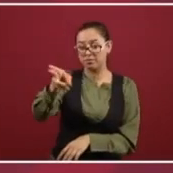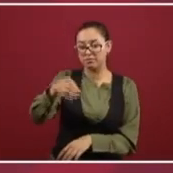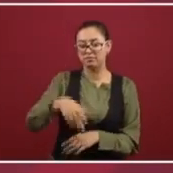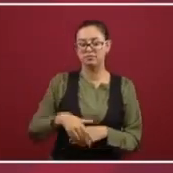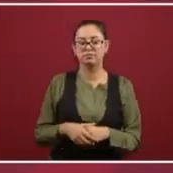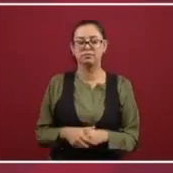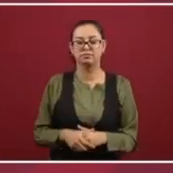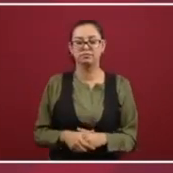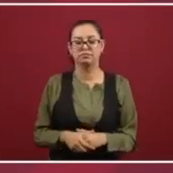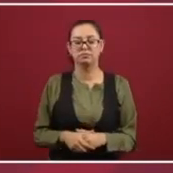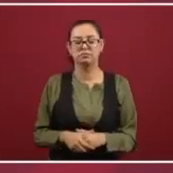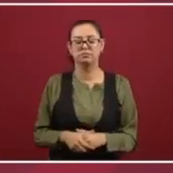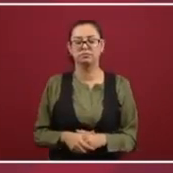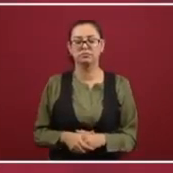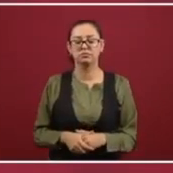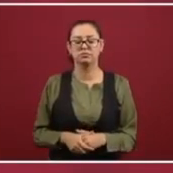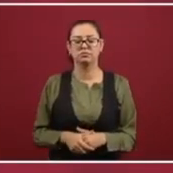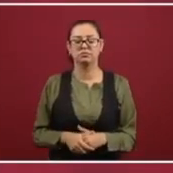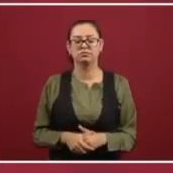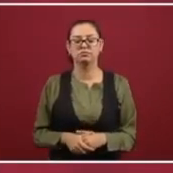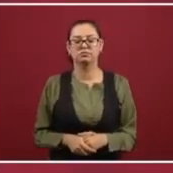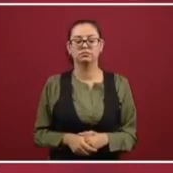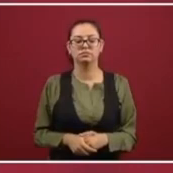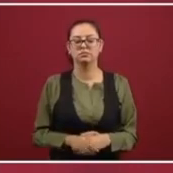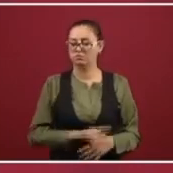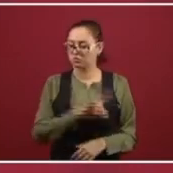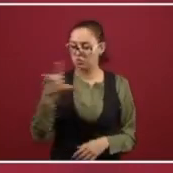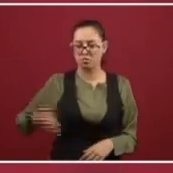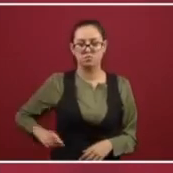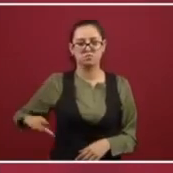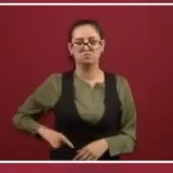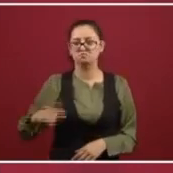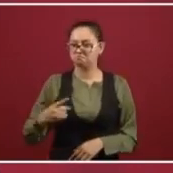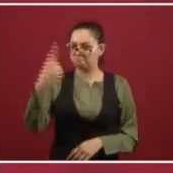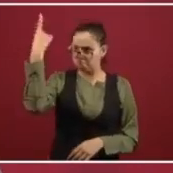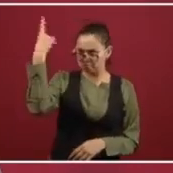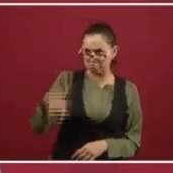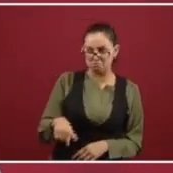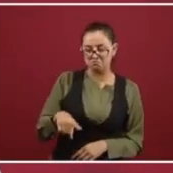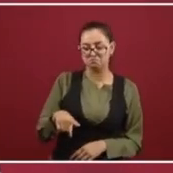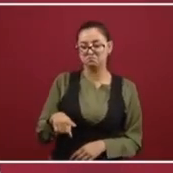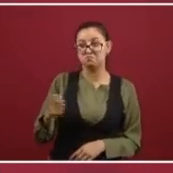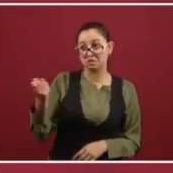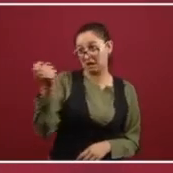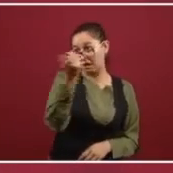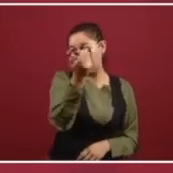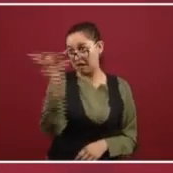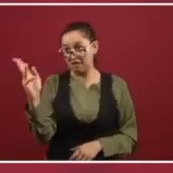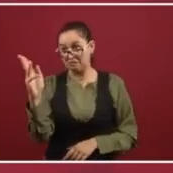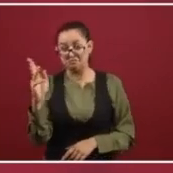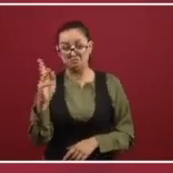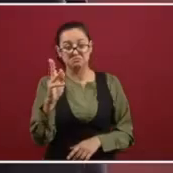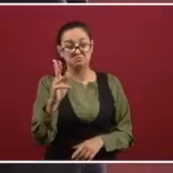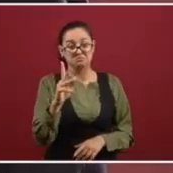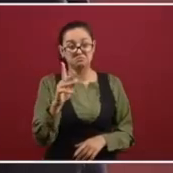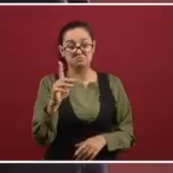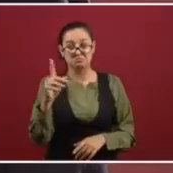que tiene en el gobierno: no perseguir a